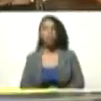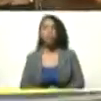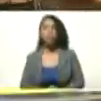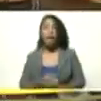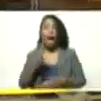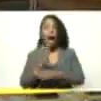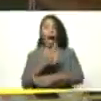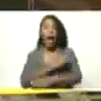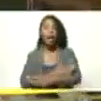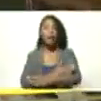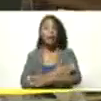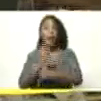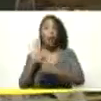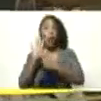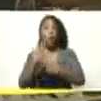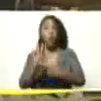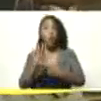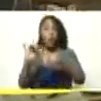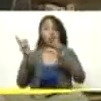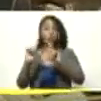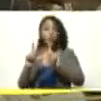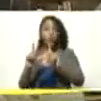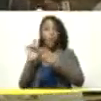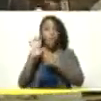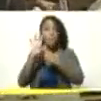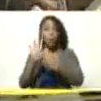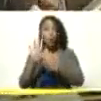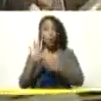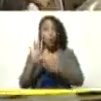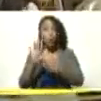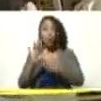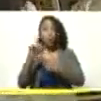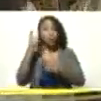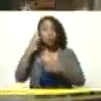Antes el que no aparecía en televisión no existía.